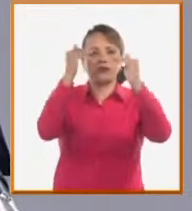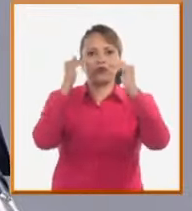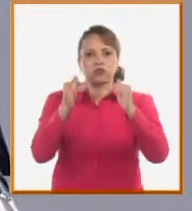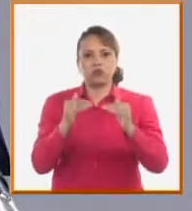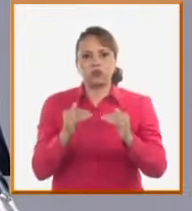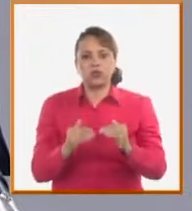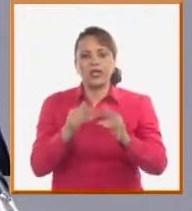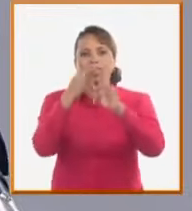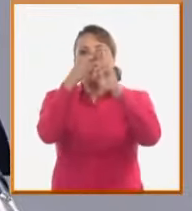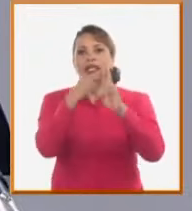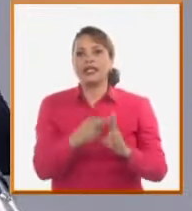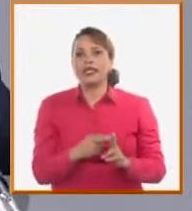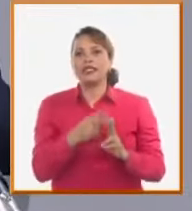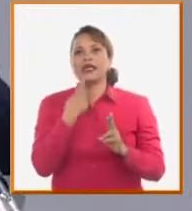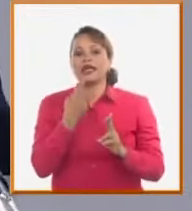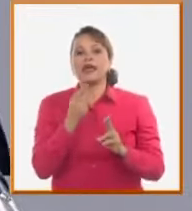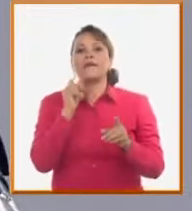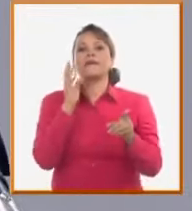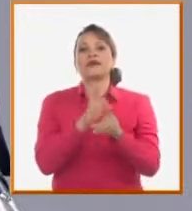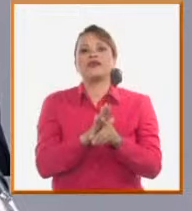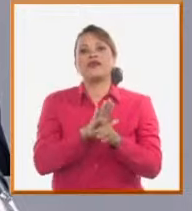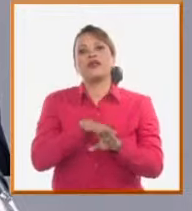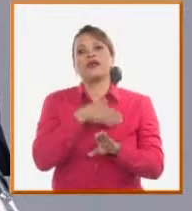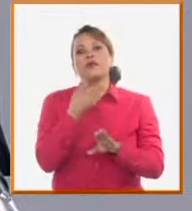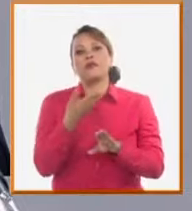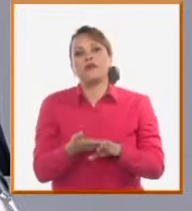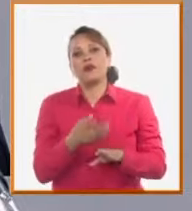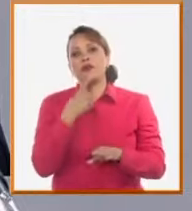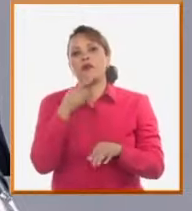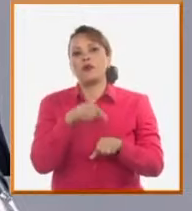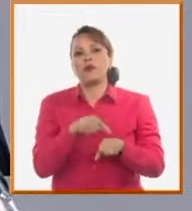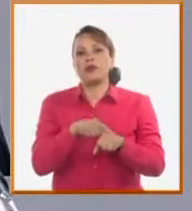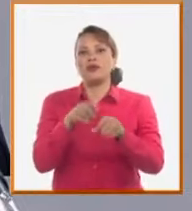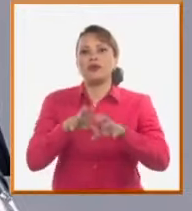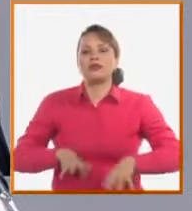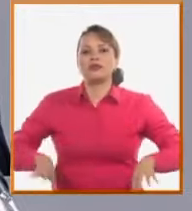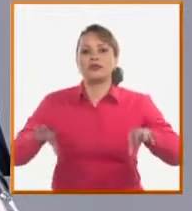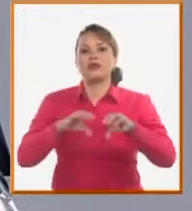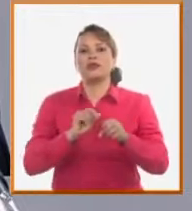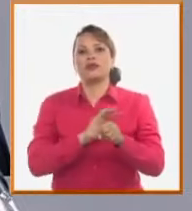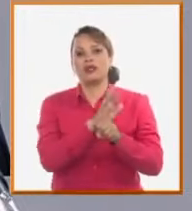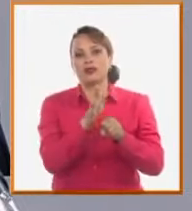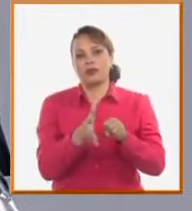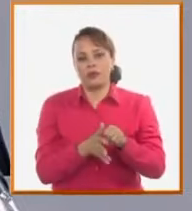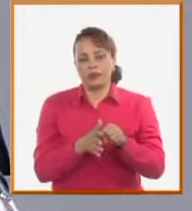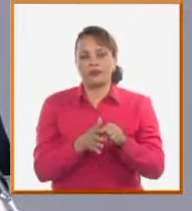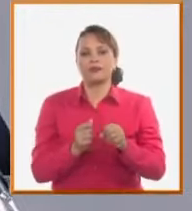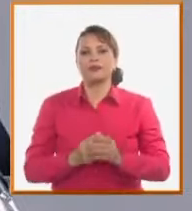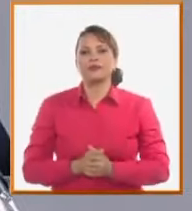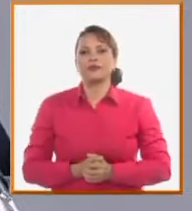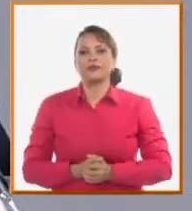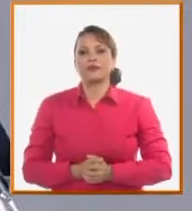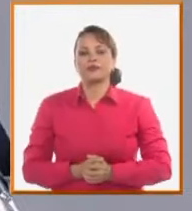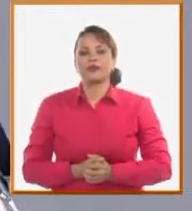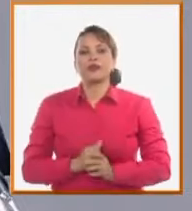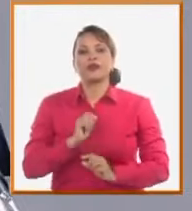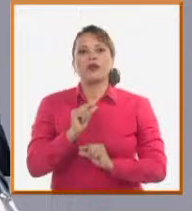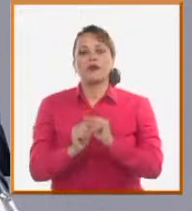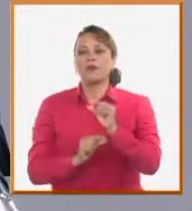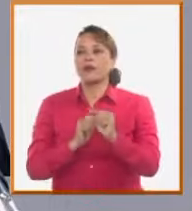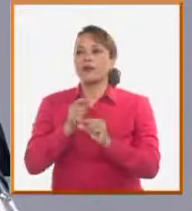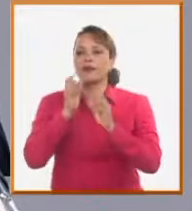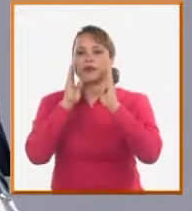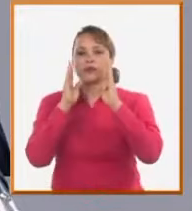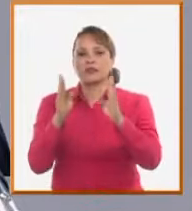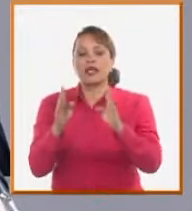como decimos nosotros, el que dio paso después al momento de la crisis de la pandemia, donde es donde concentramos